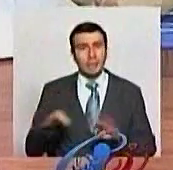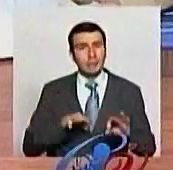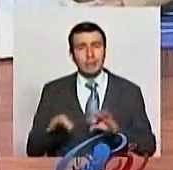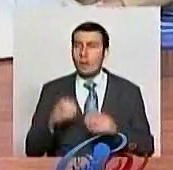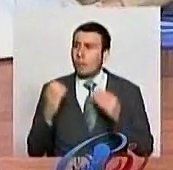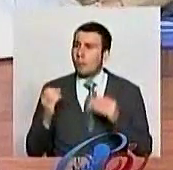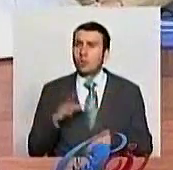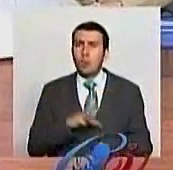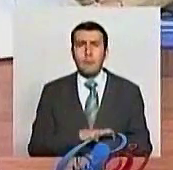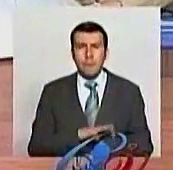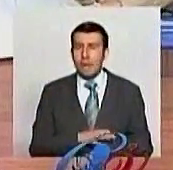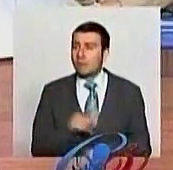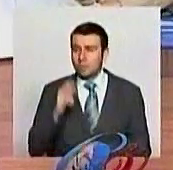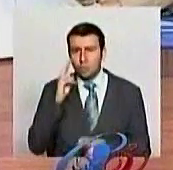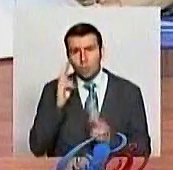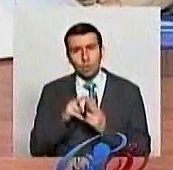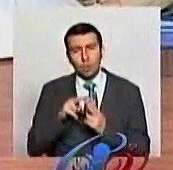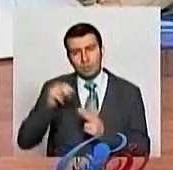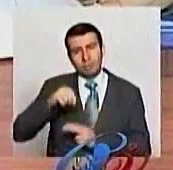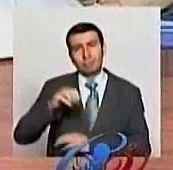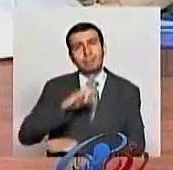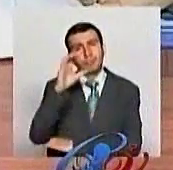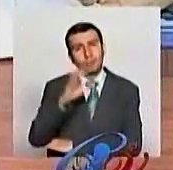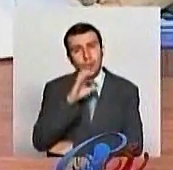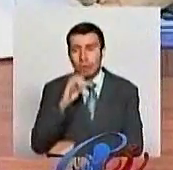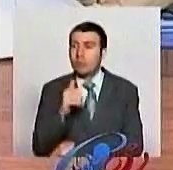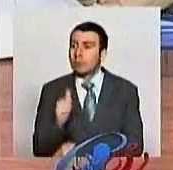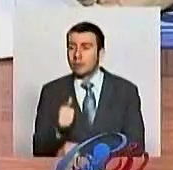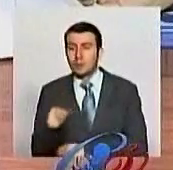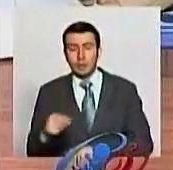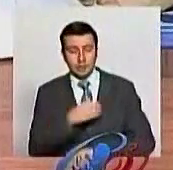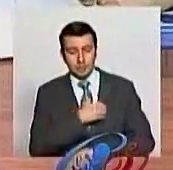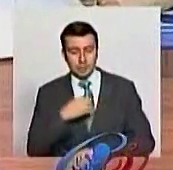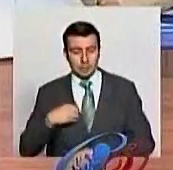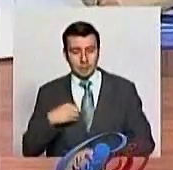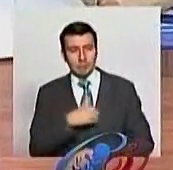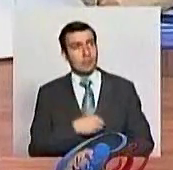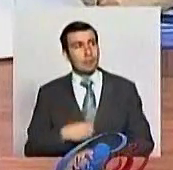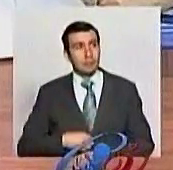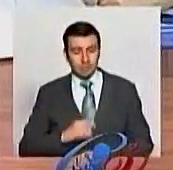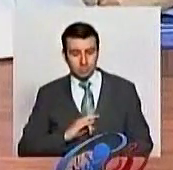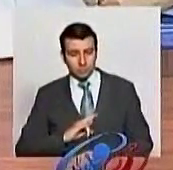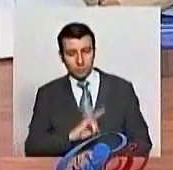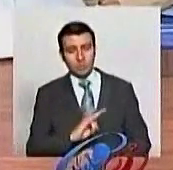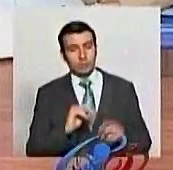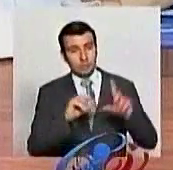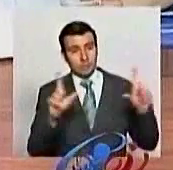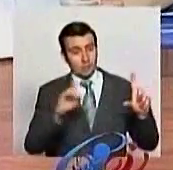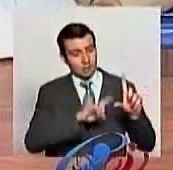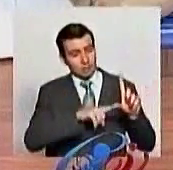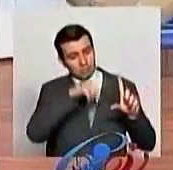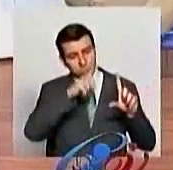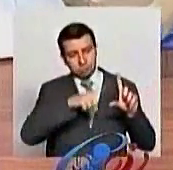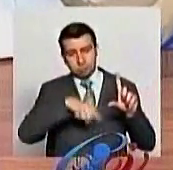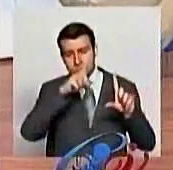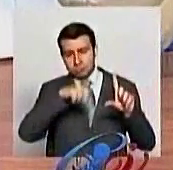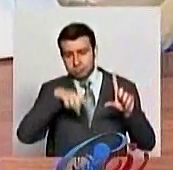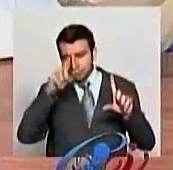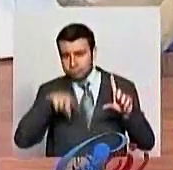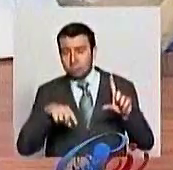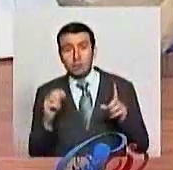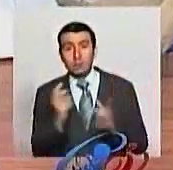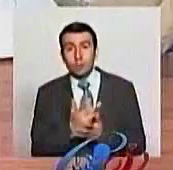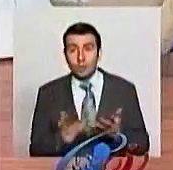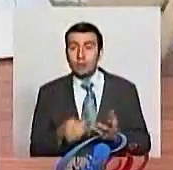médicos del país que realizan electrocardiografía y demás métodos diagnósticos para que